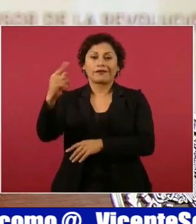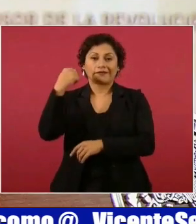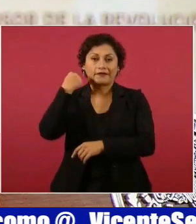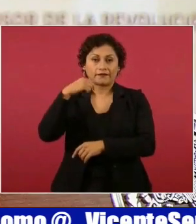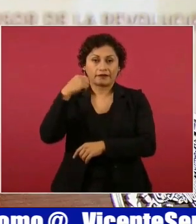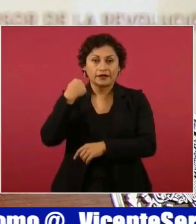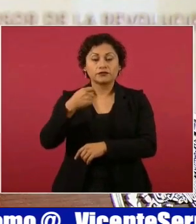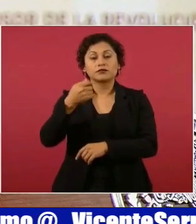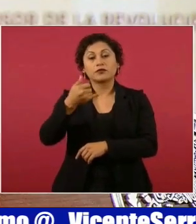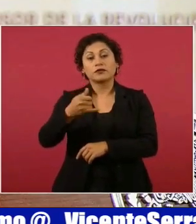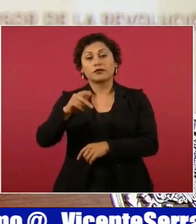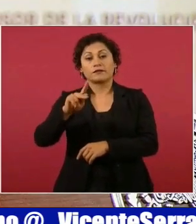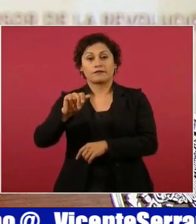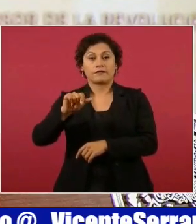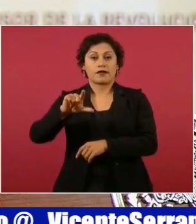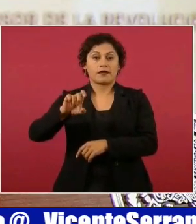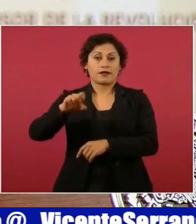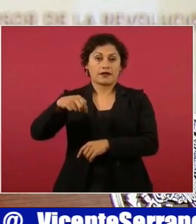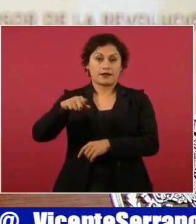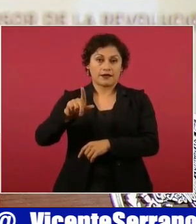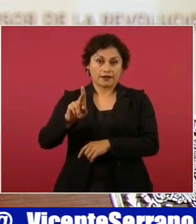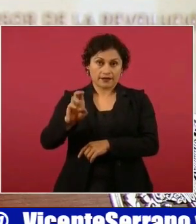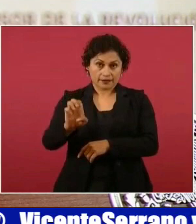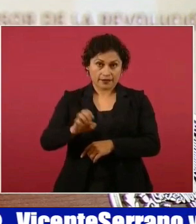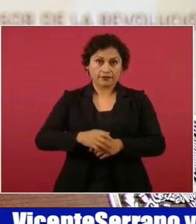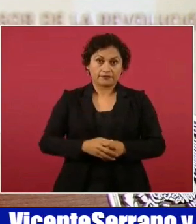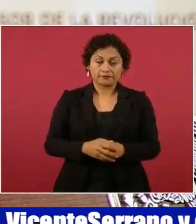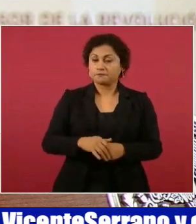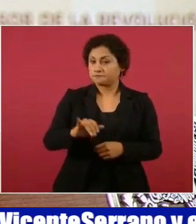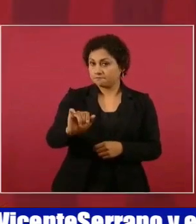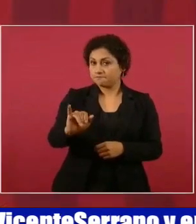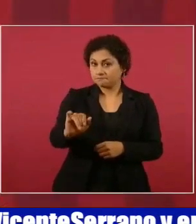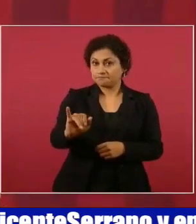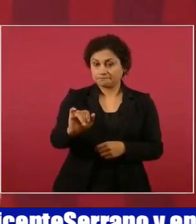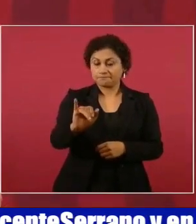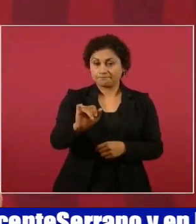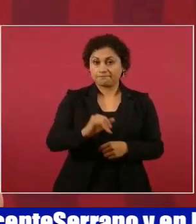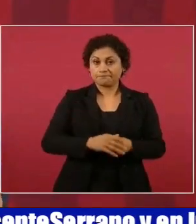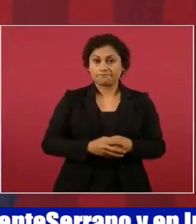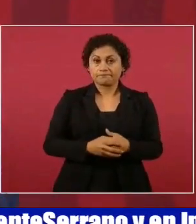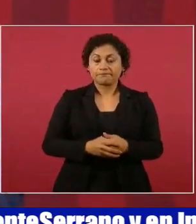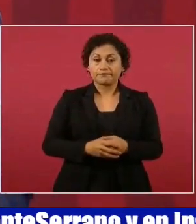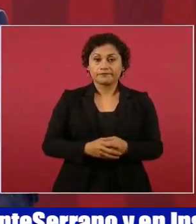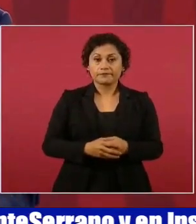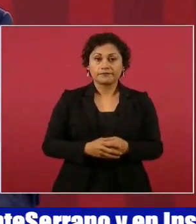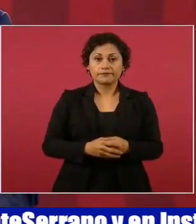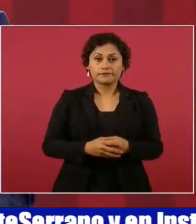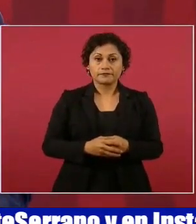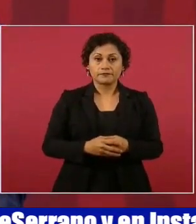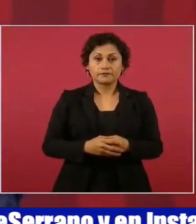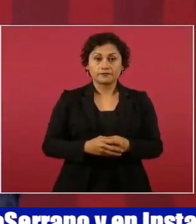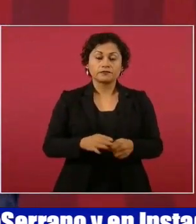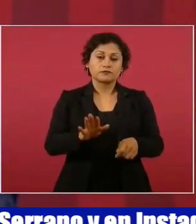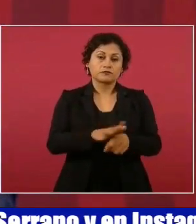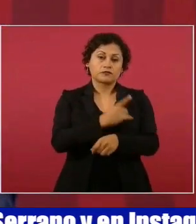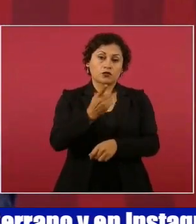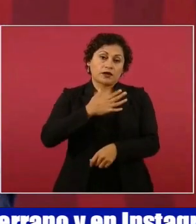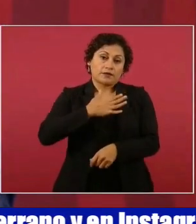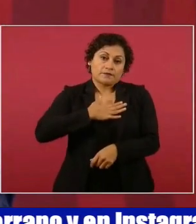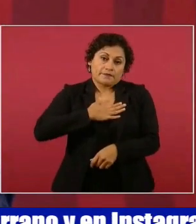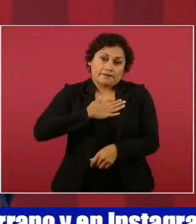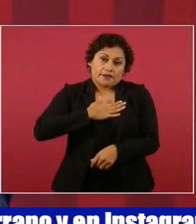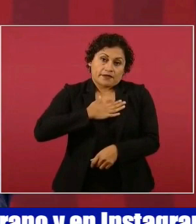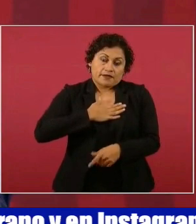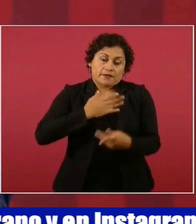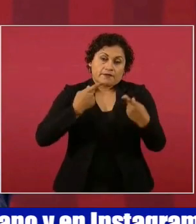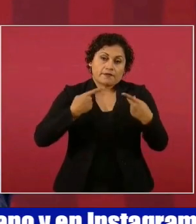otro lado. Así que, bueno, dice así, retó con esto a Sergio Sarmiento. Le dijo que si presenta una prueba